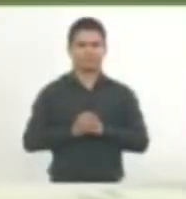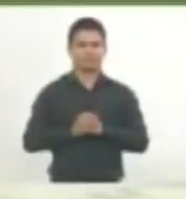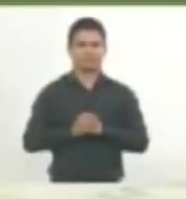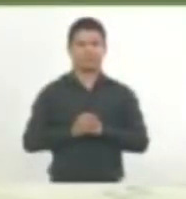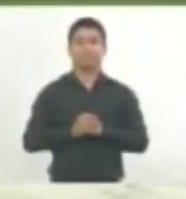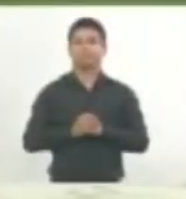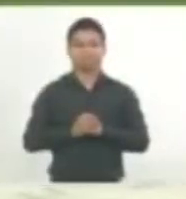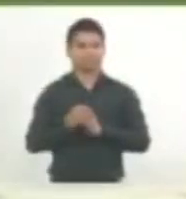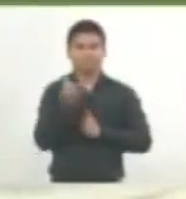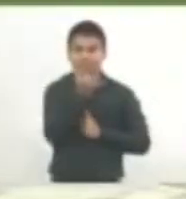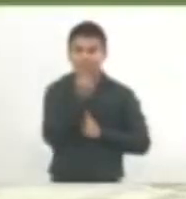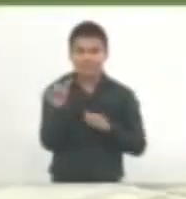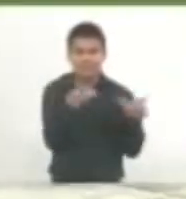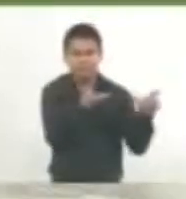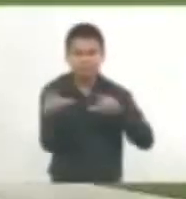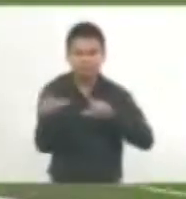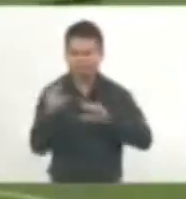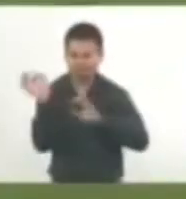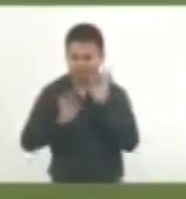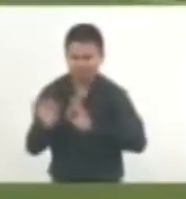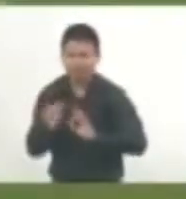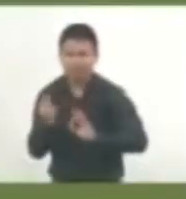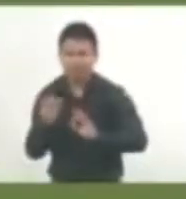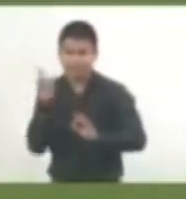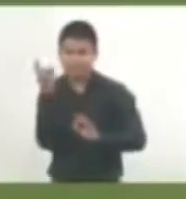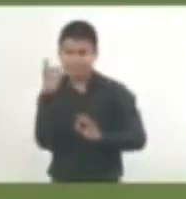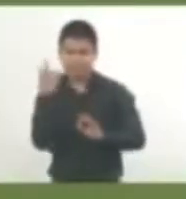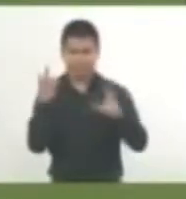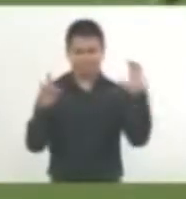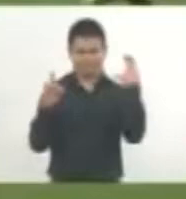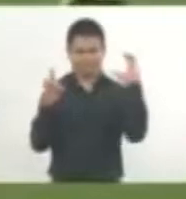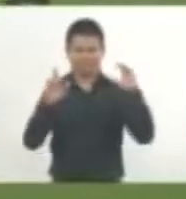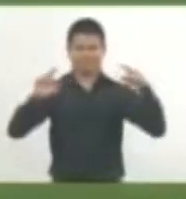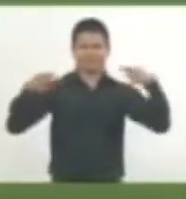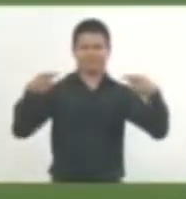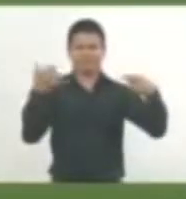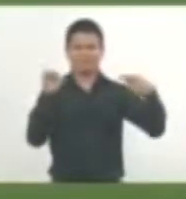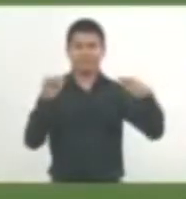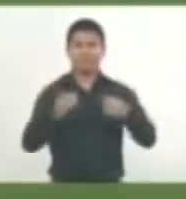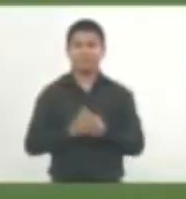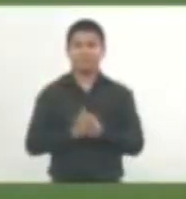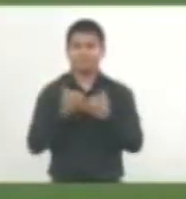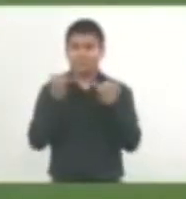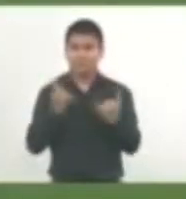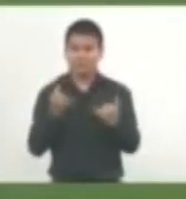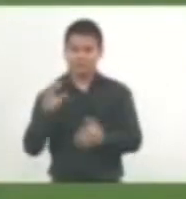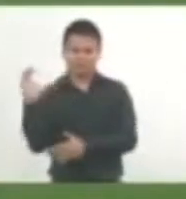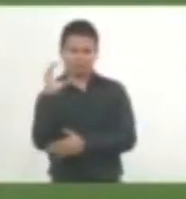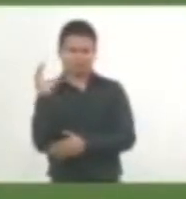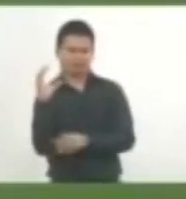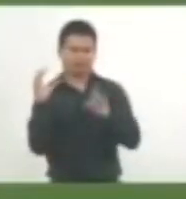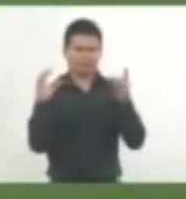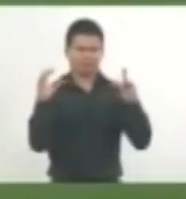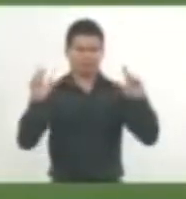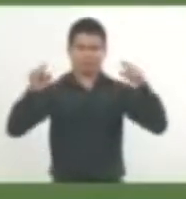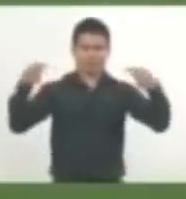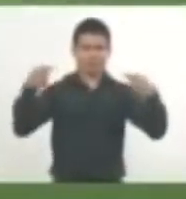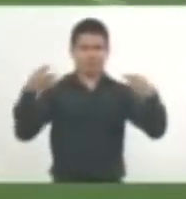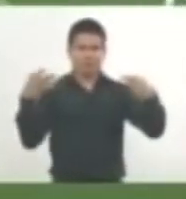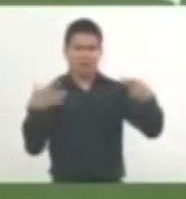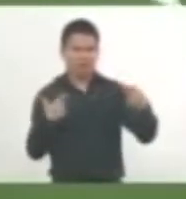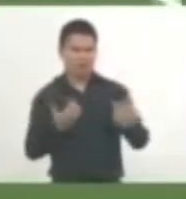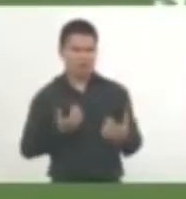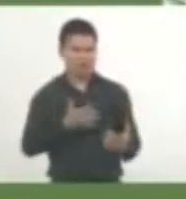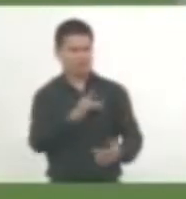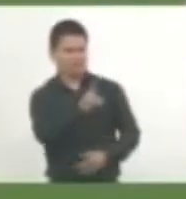Todo listo para el partido Colombia-Bolivia. No obstante, aquel rival de la selección no despierta el mismo sentir que los otros equipos